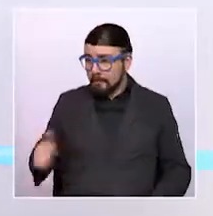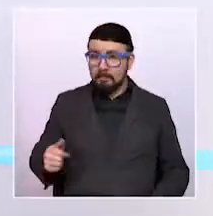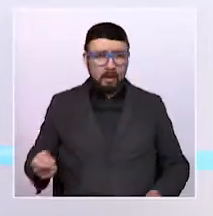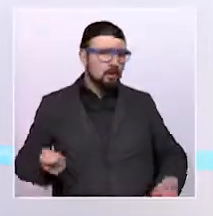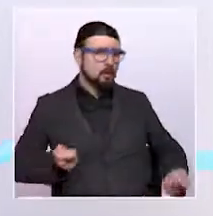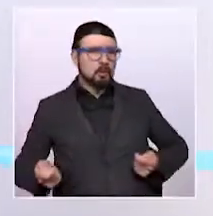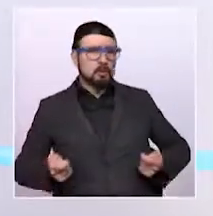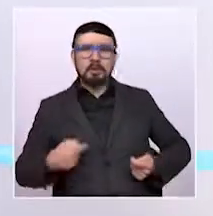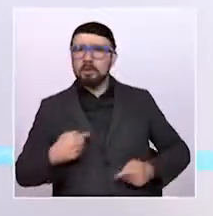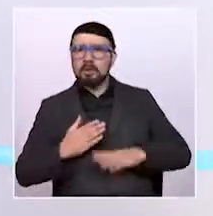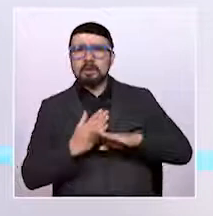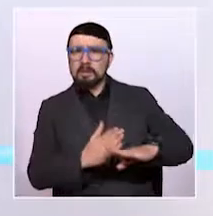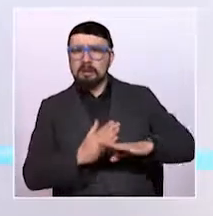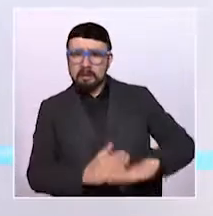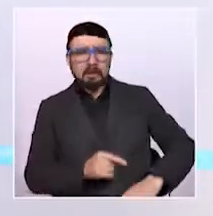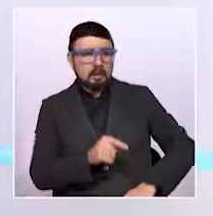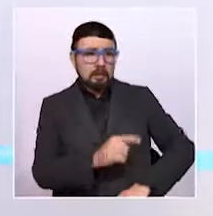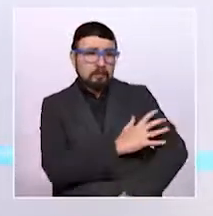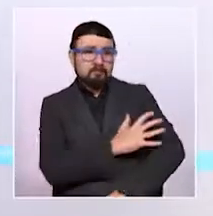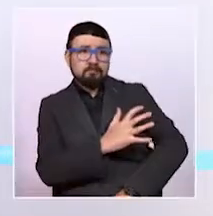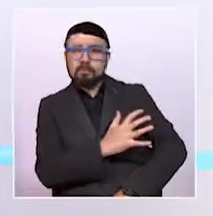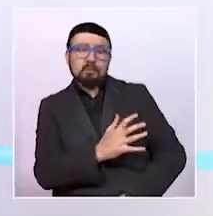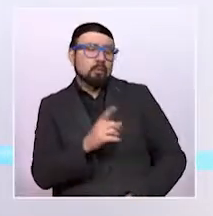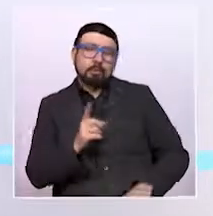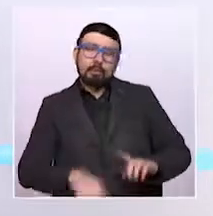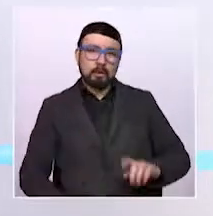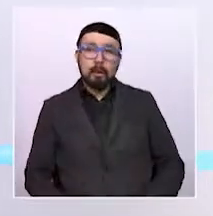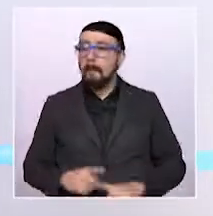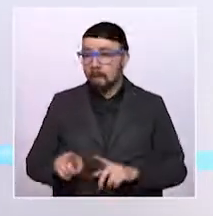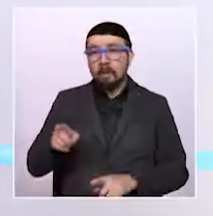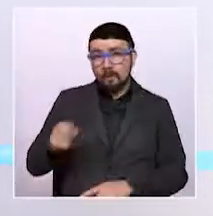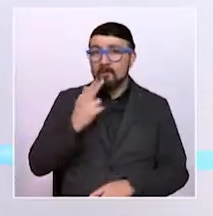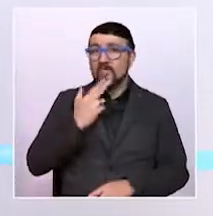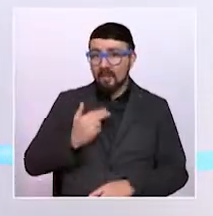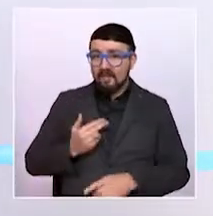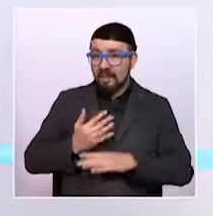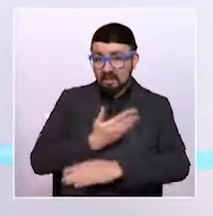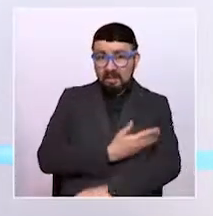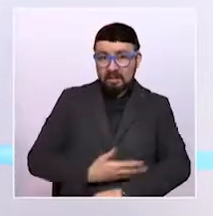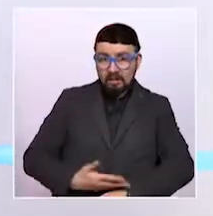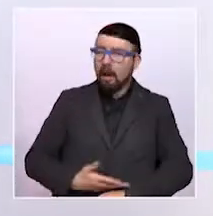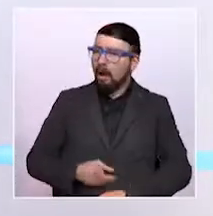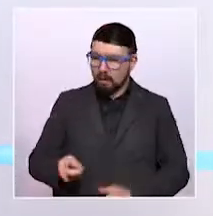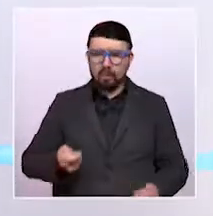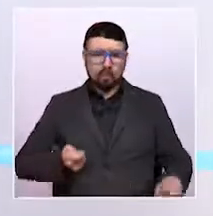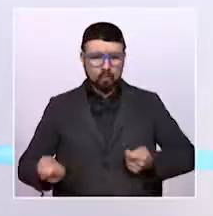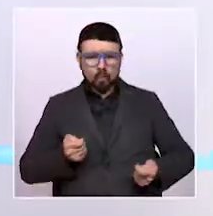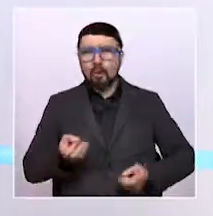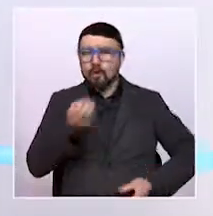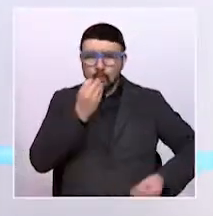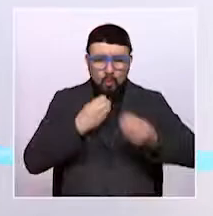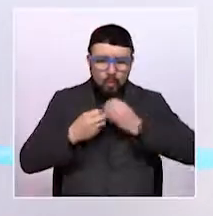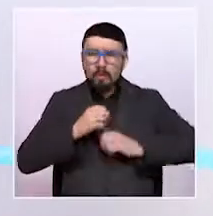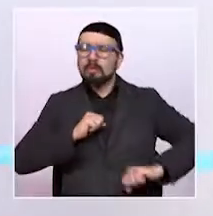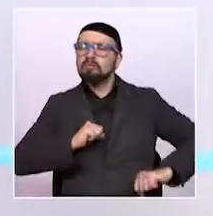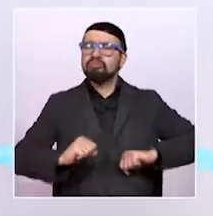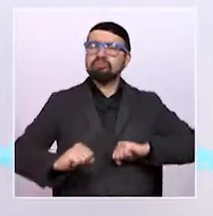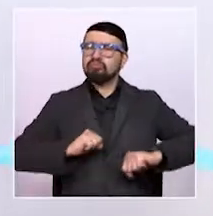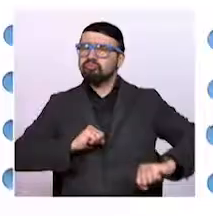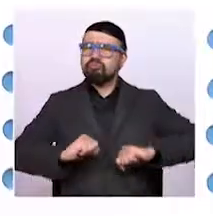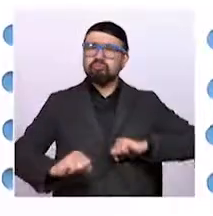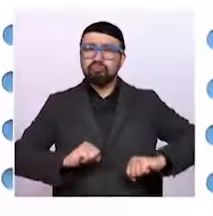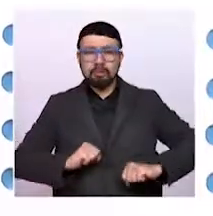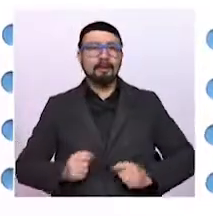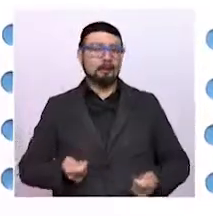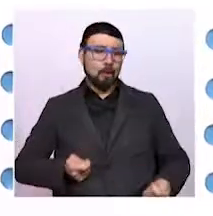prevenirla más que yendo a sus controles la diabetes y la diabetes se controla con dieta y con ejercicio perfecto